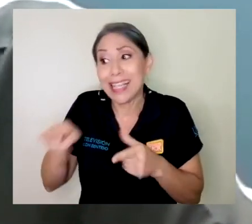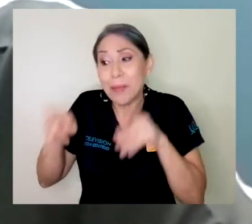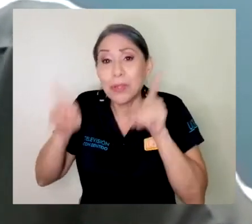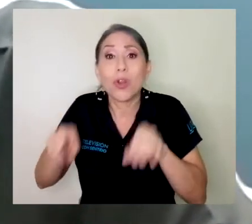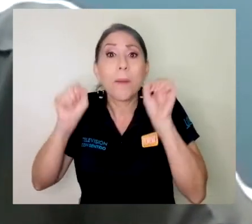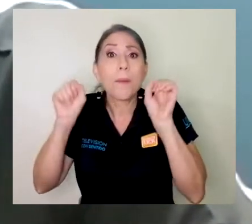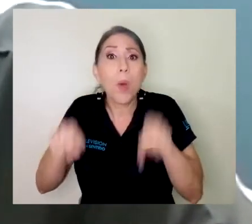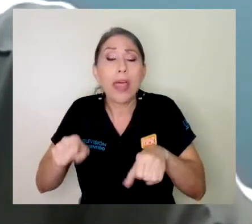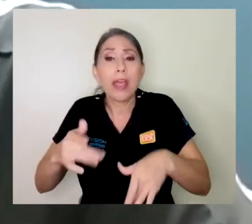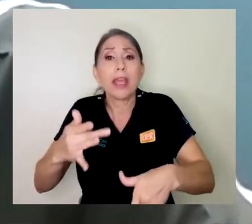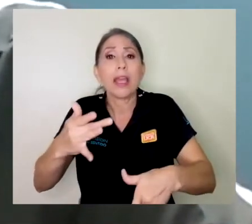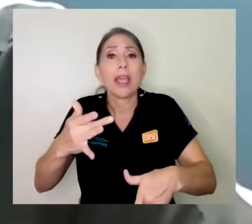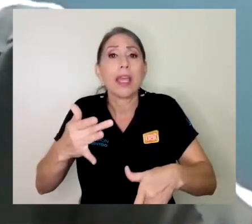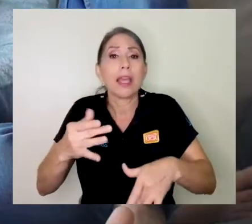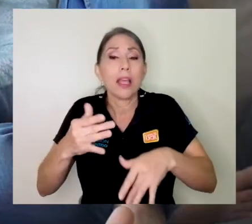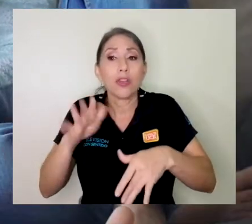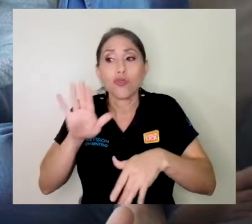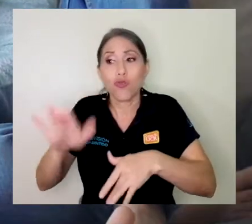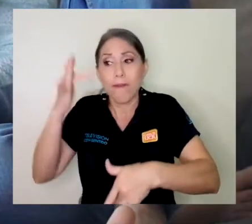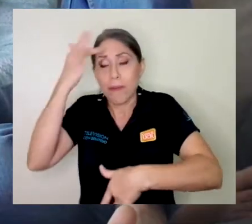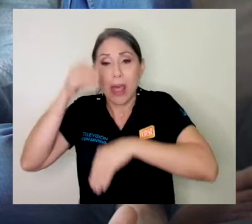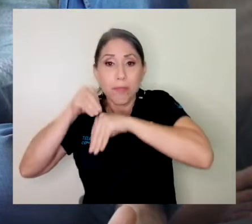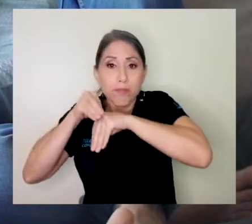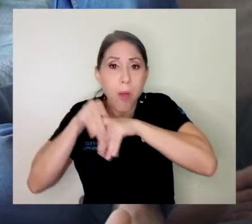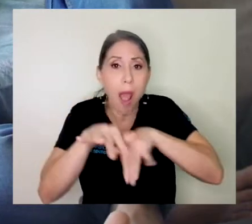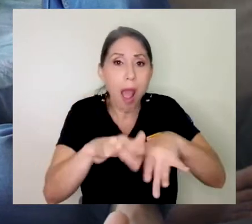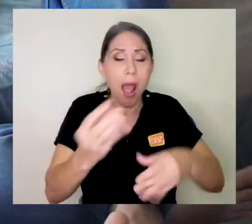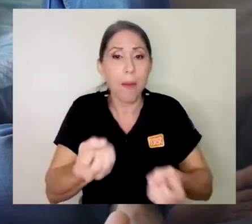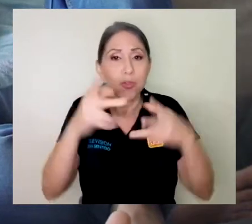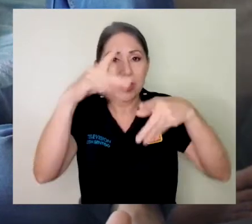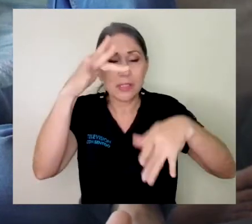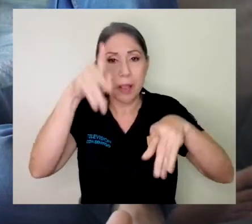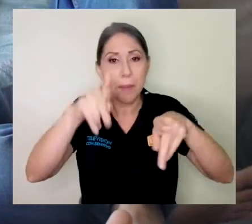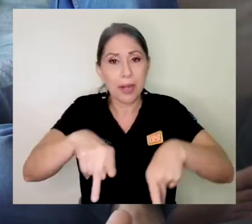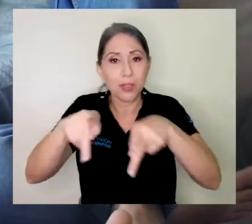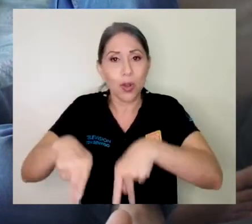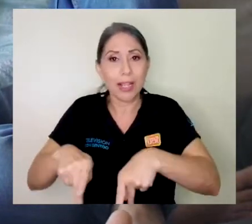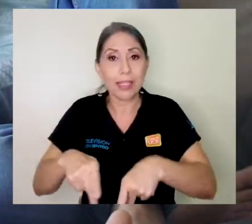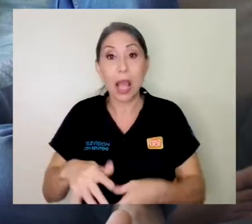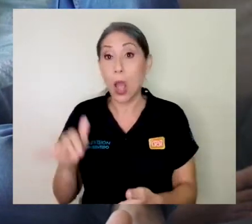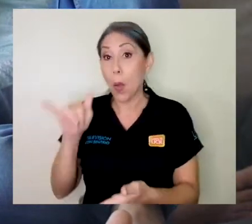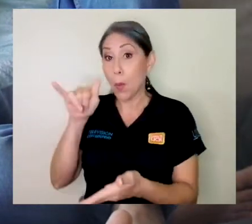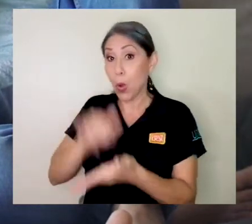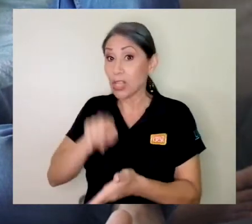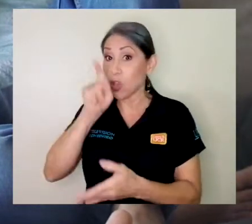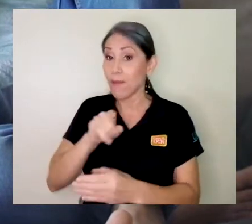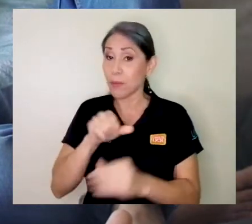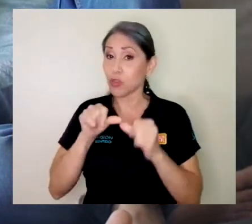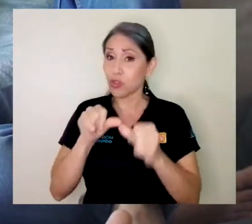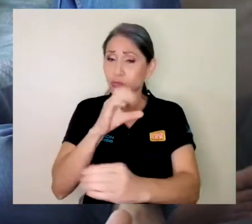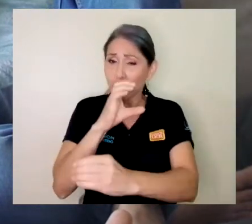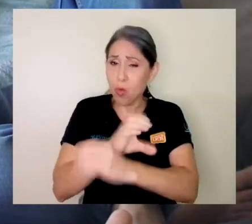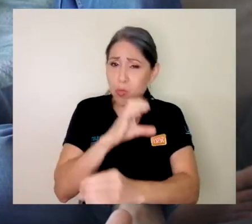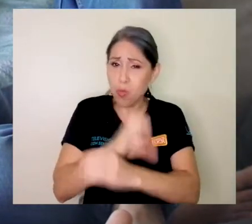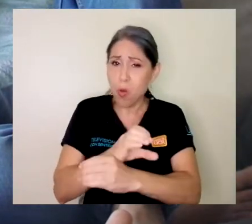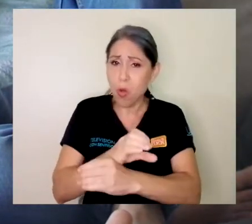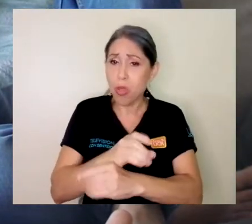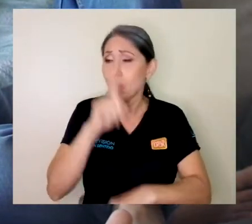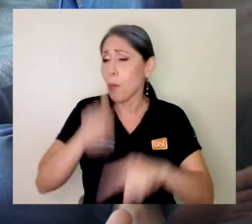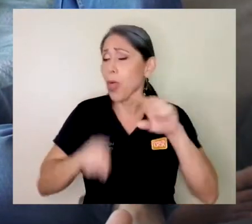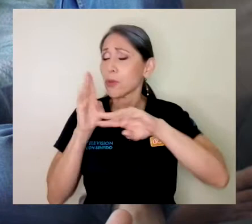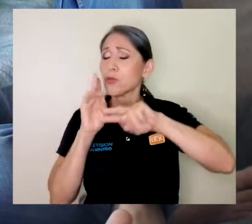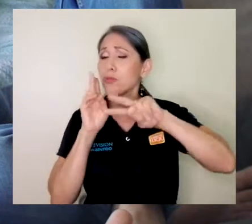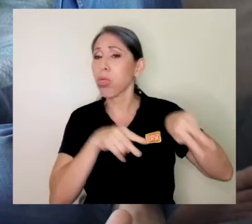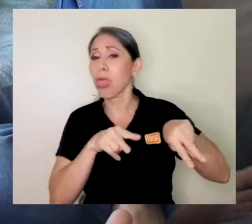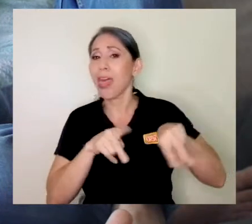de infectar a muchas personas. Por ello, no debemos bajar la guardia y debemos seguir cuidándonos